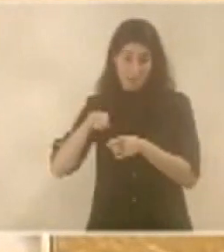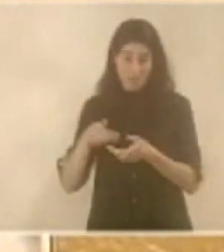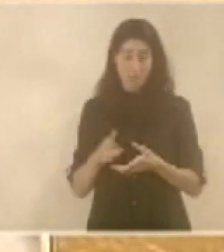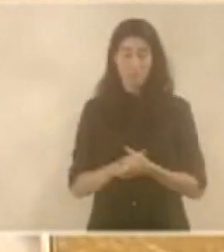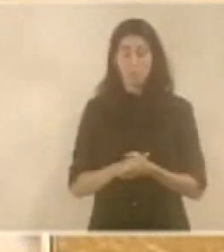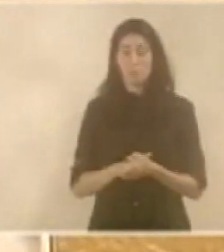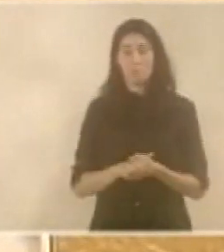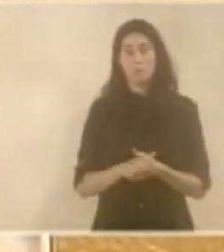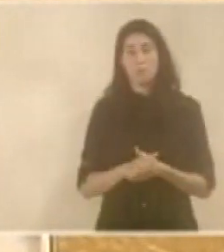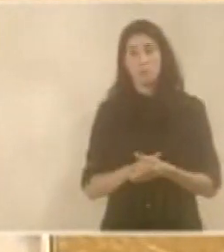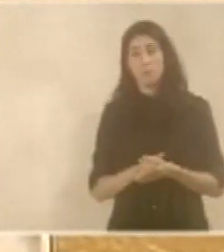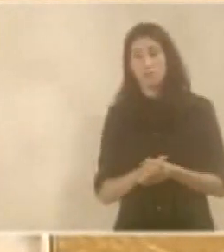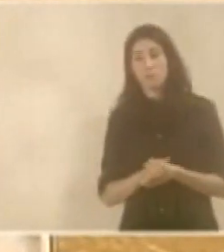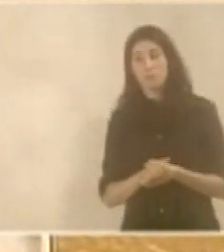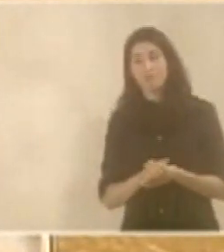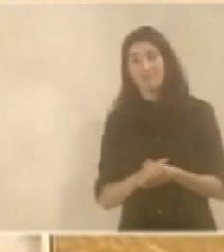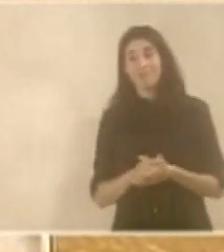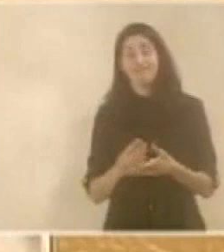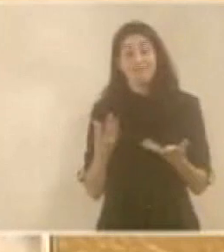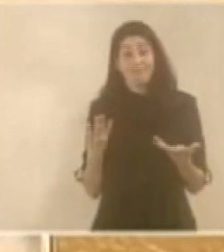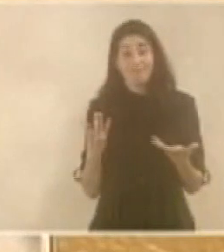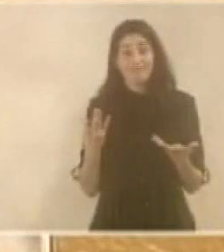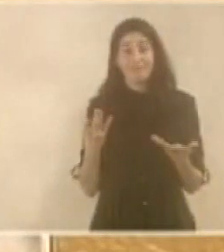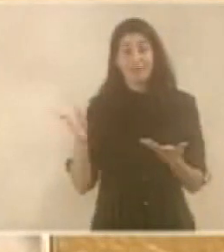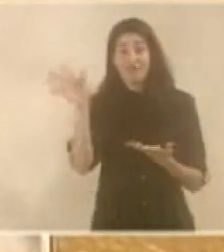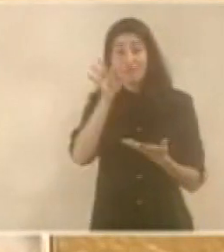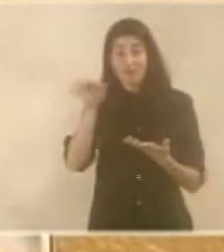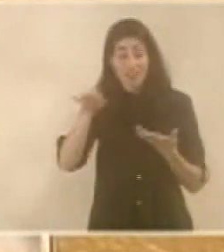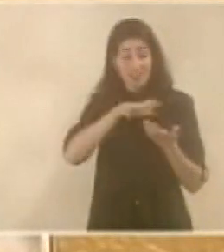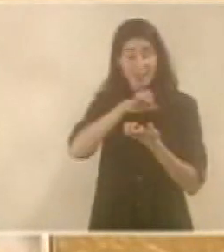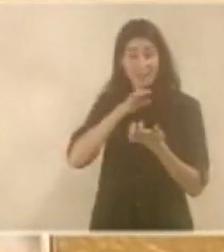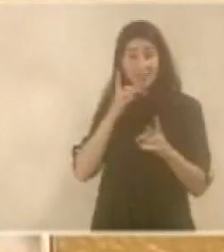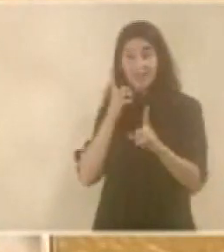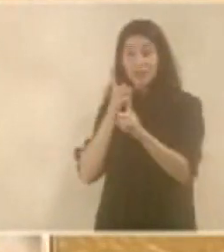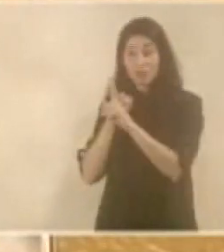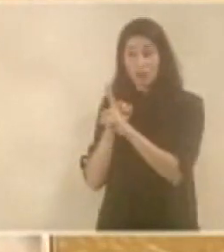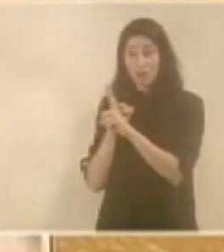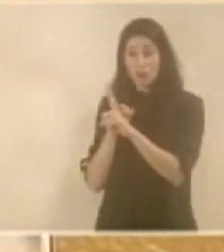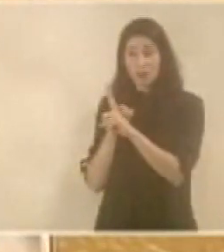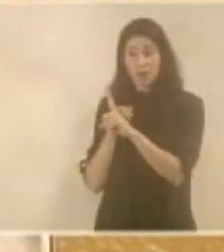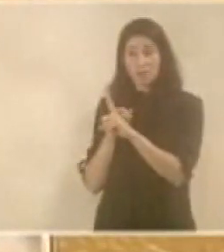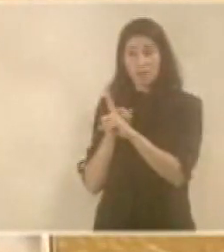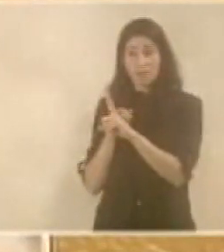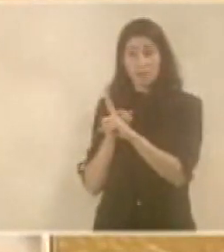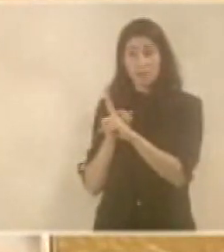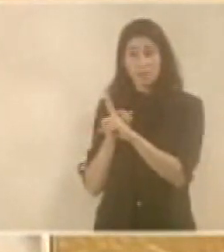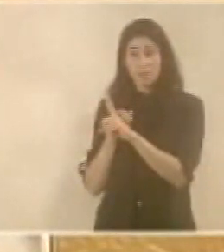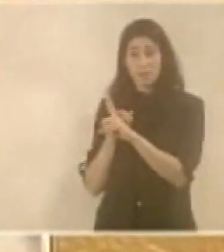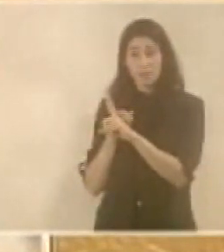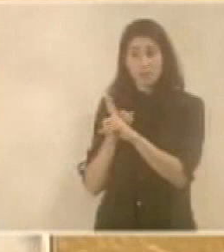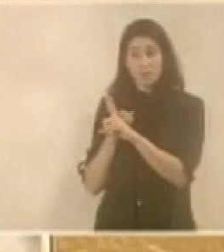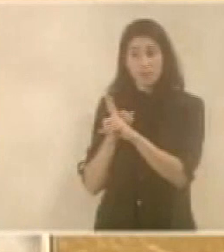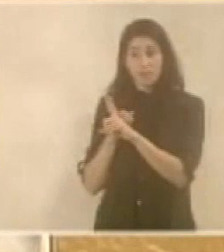desgracia de nuestra nación, la guerra contra el francés en la península fue la espoleta de las guerras de emancipación que surgieron en nuestro territorio de